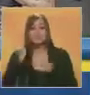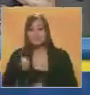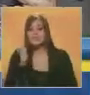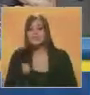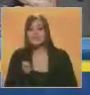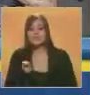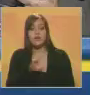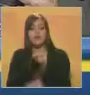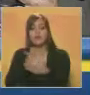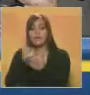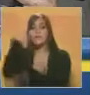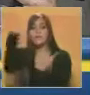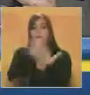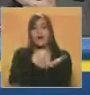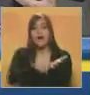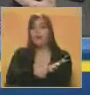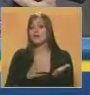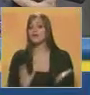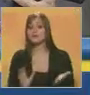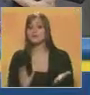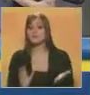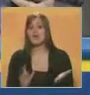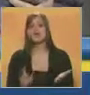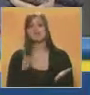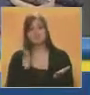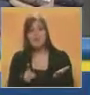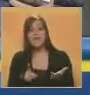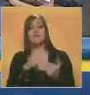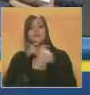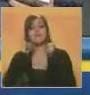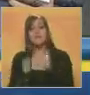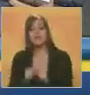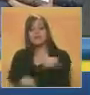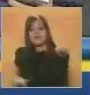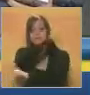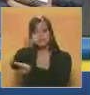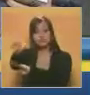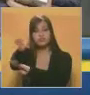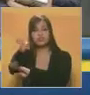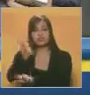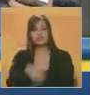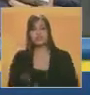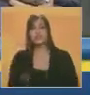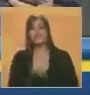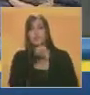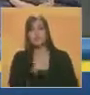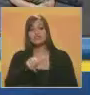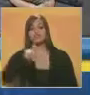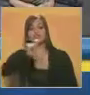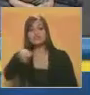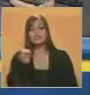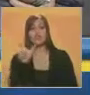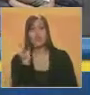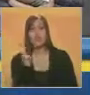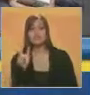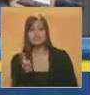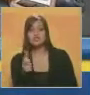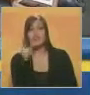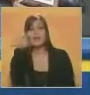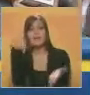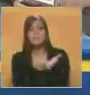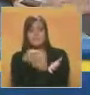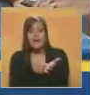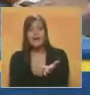de intimación de pago a los efectos de constreñir forzosa y judicialmente al prestador de noticias Globovisión a los efectos de